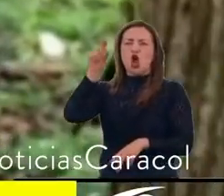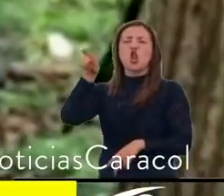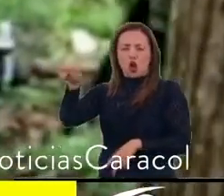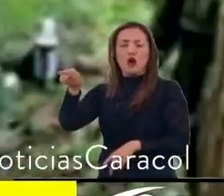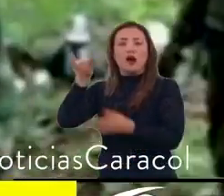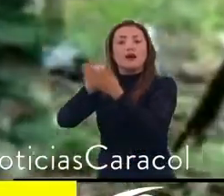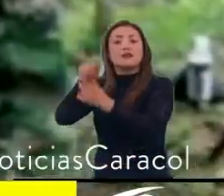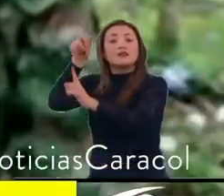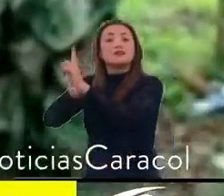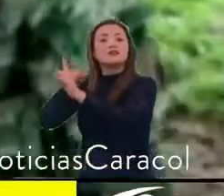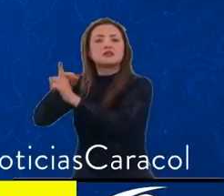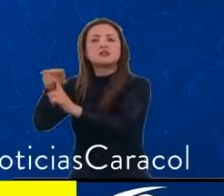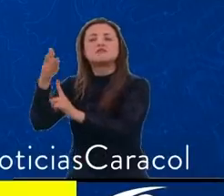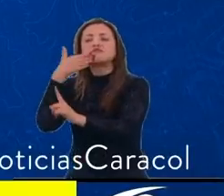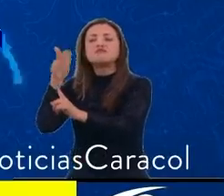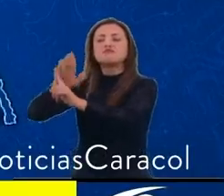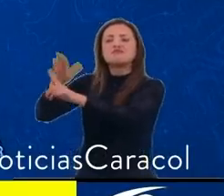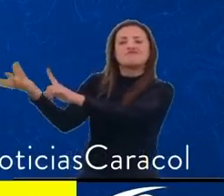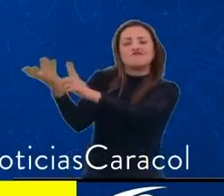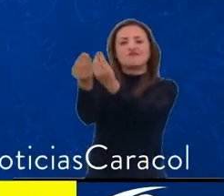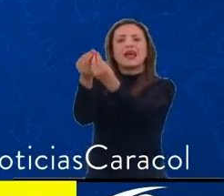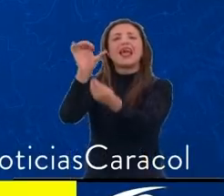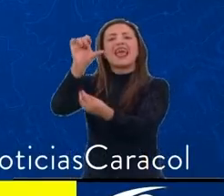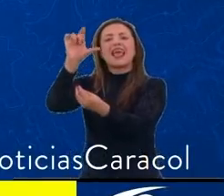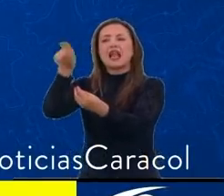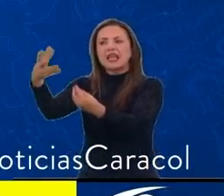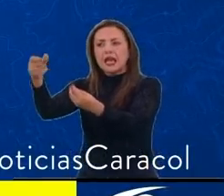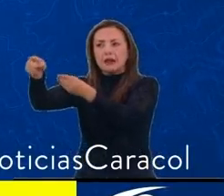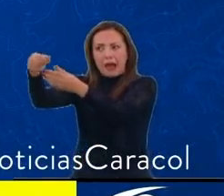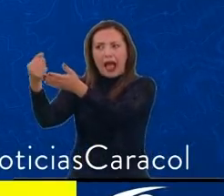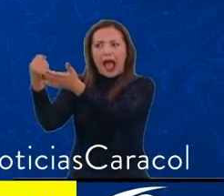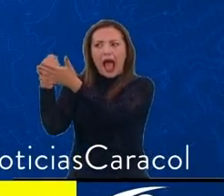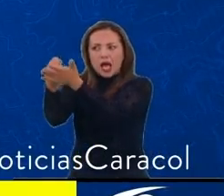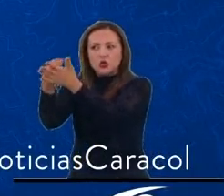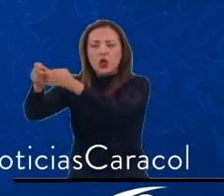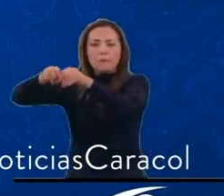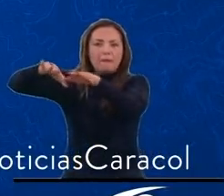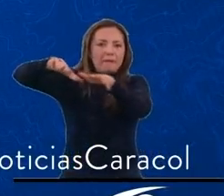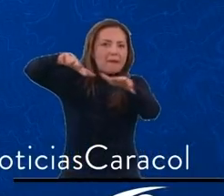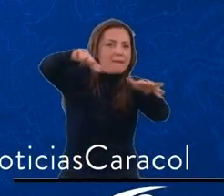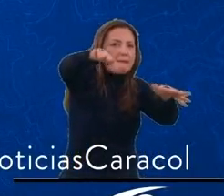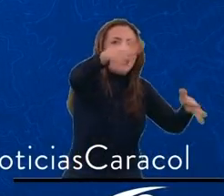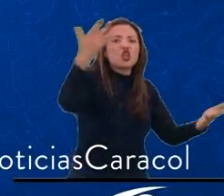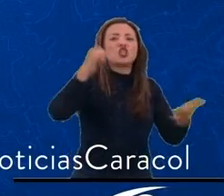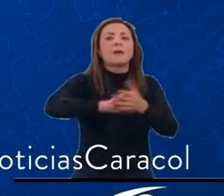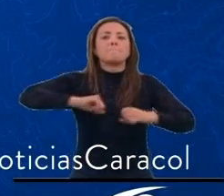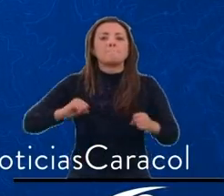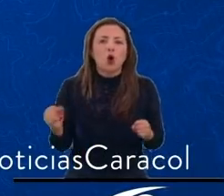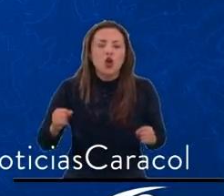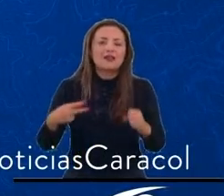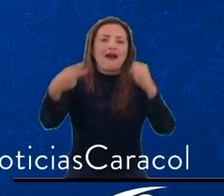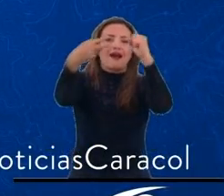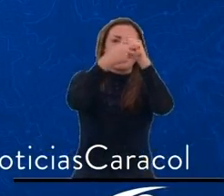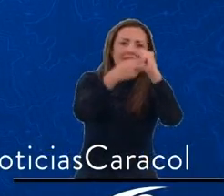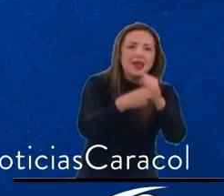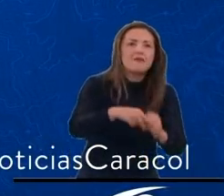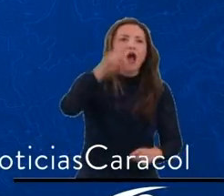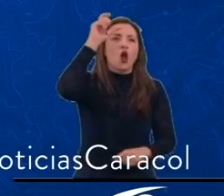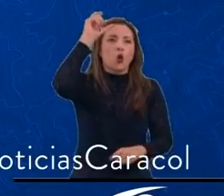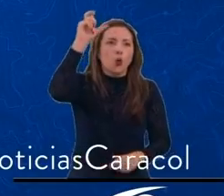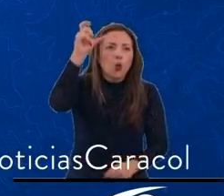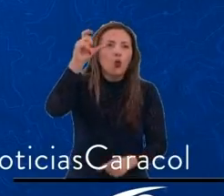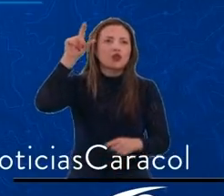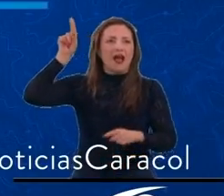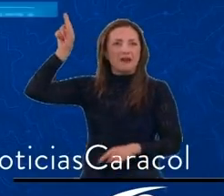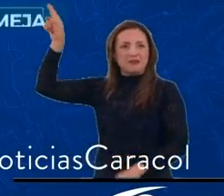por el comando central de la ln para expandir los frentes de guerra urbanos hacia bogotá neiva cúcuta cali medellín barranquilla barrancabermeja